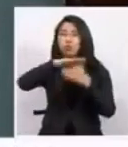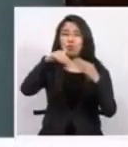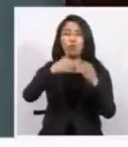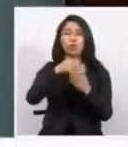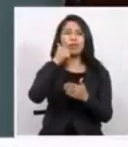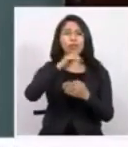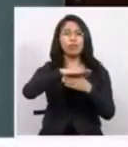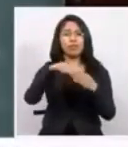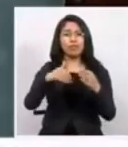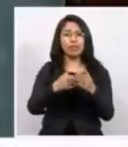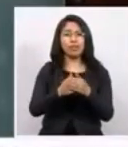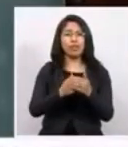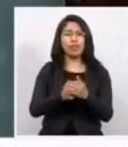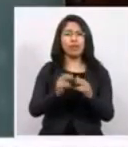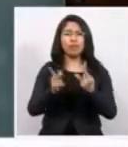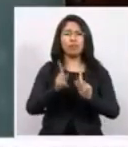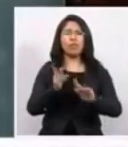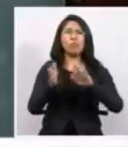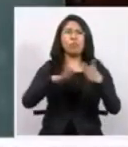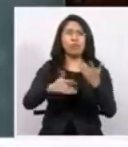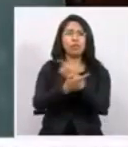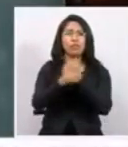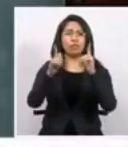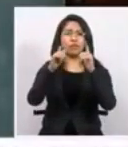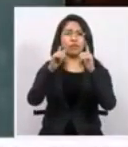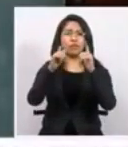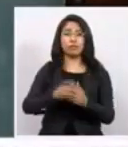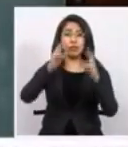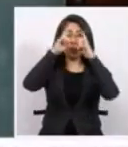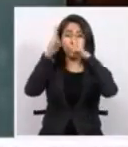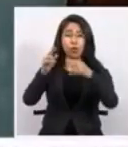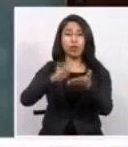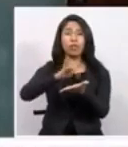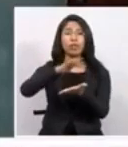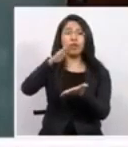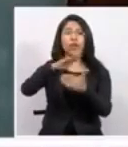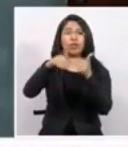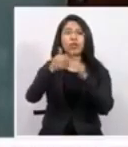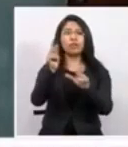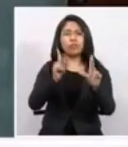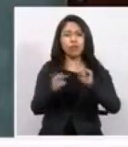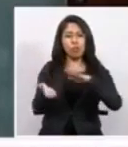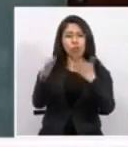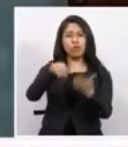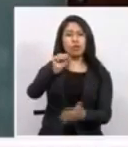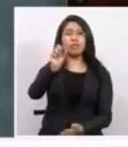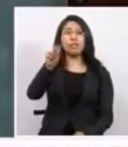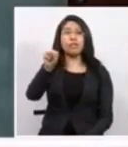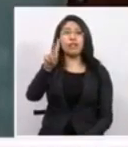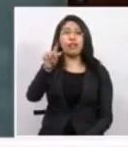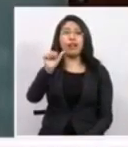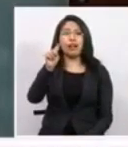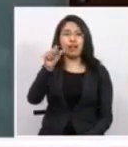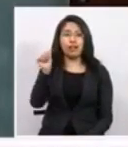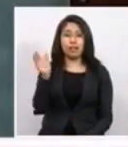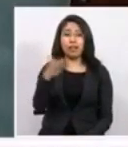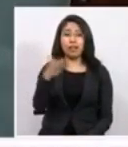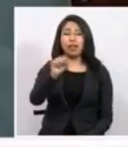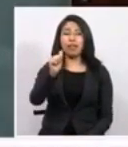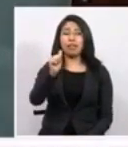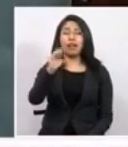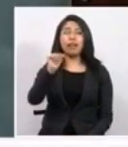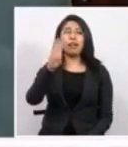de la liberación. Honor y gloria a los caídos en Sencata, Sacaba, El